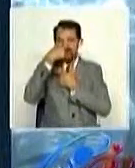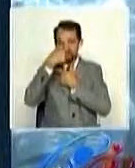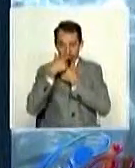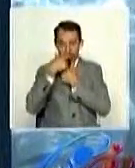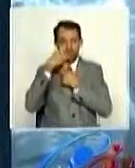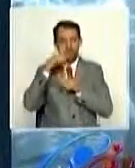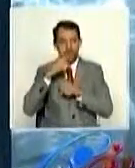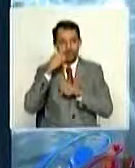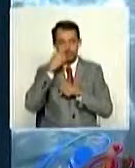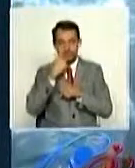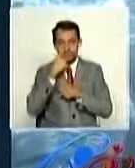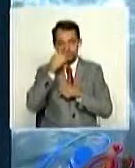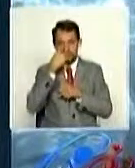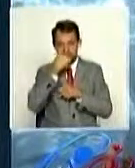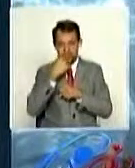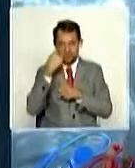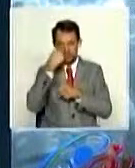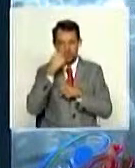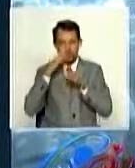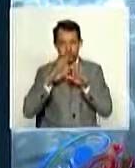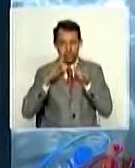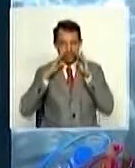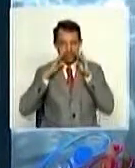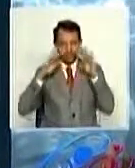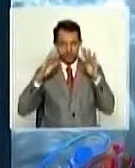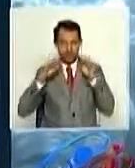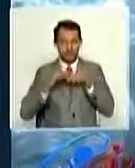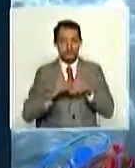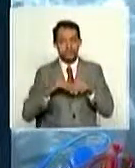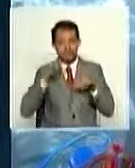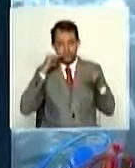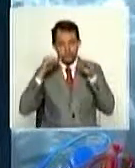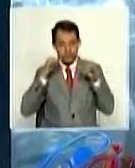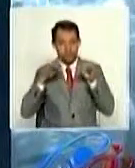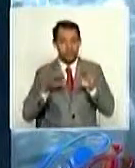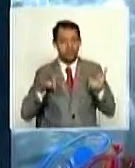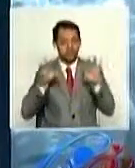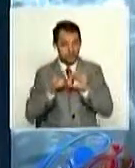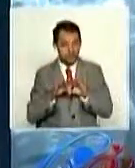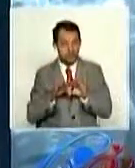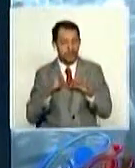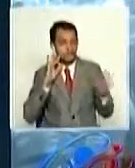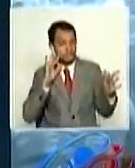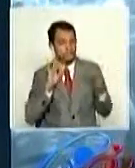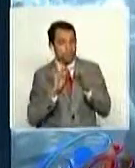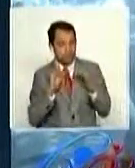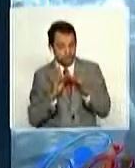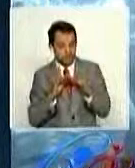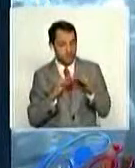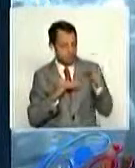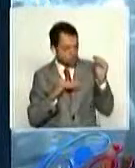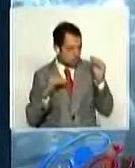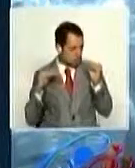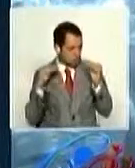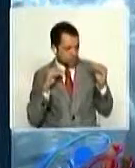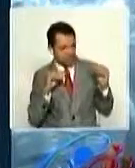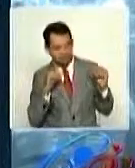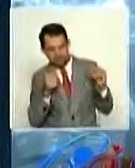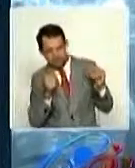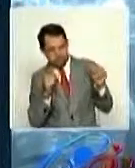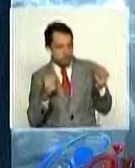específicamente los senos frontales. Esta es una situación que favorece mucho el diagnóstico en